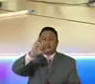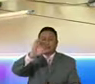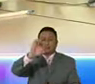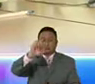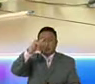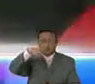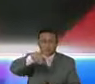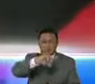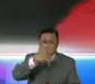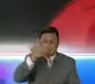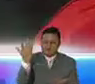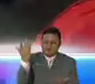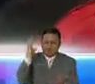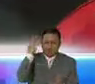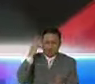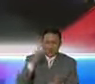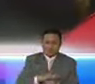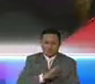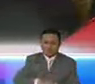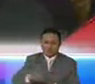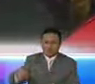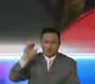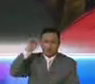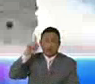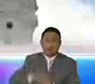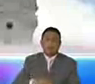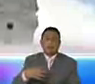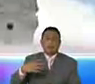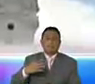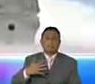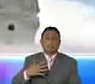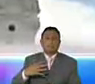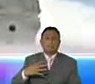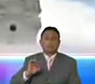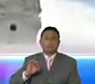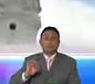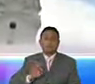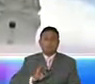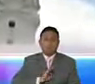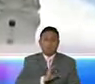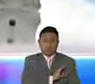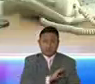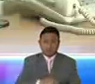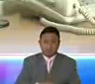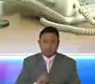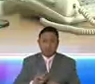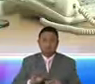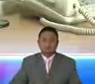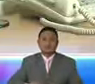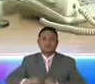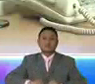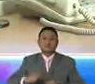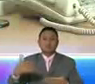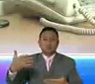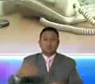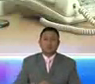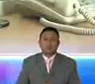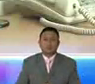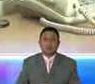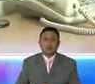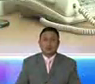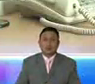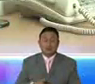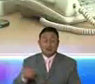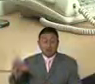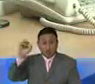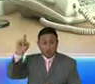Ecuador, CONAIE, por estas declaraciones de Paola Pavón, secretaria de la Gestión Política. Realmente nos desalienta mucho.